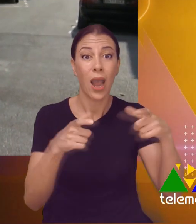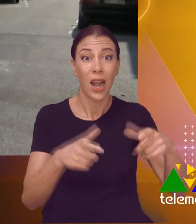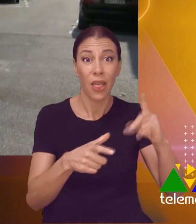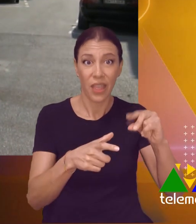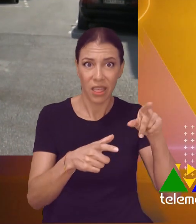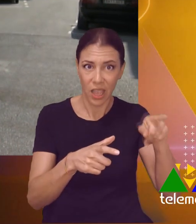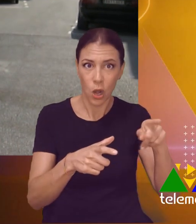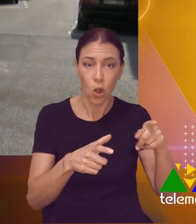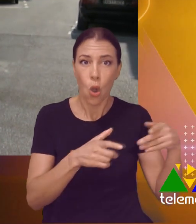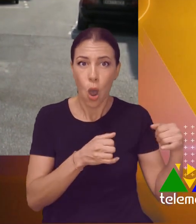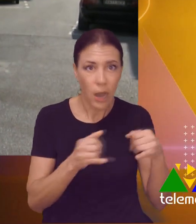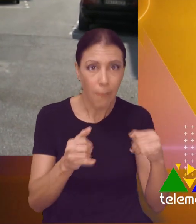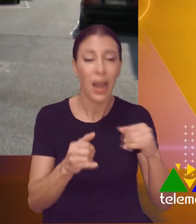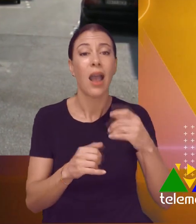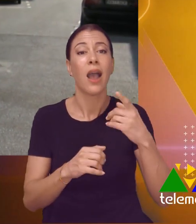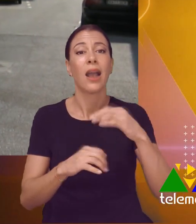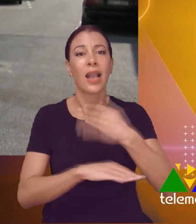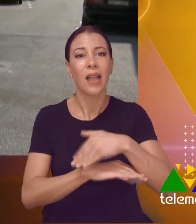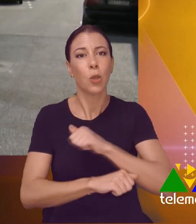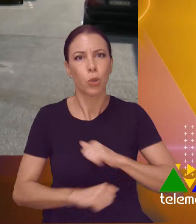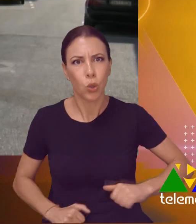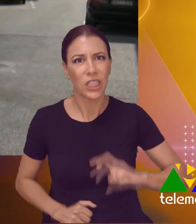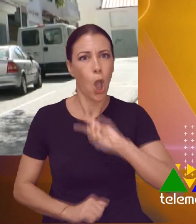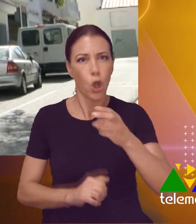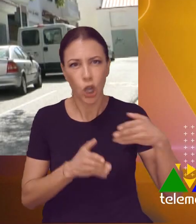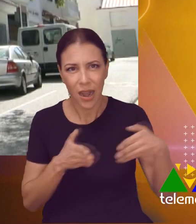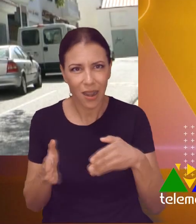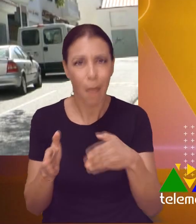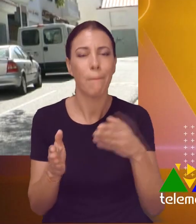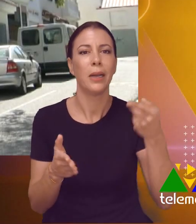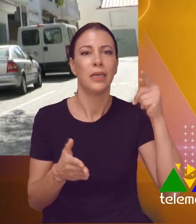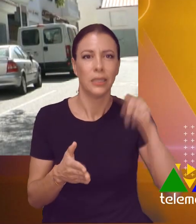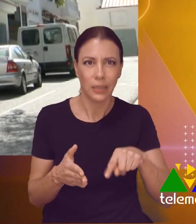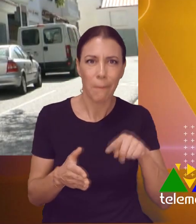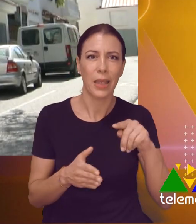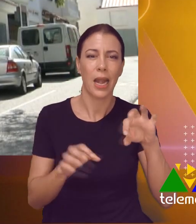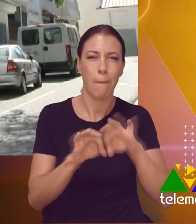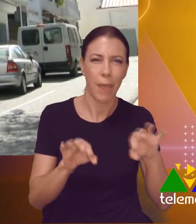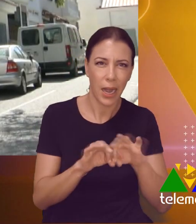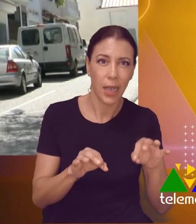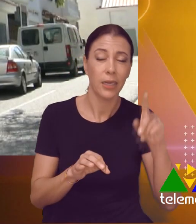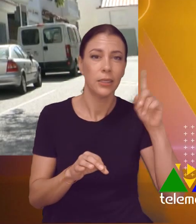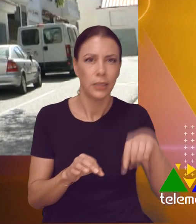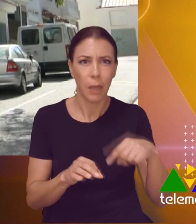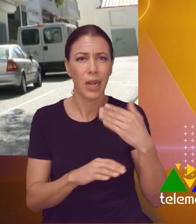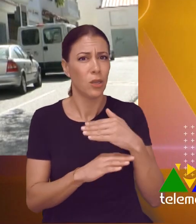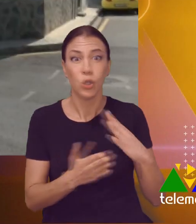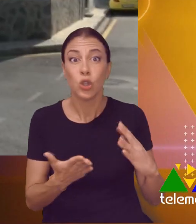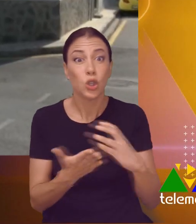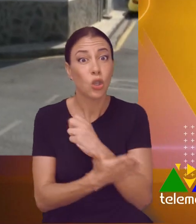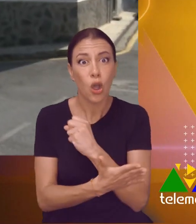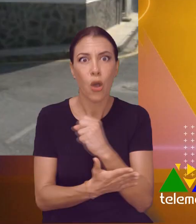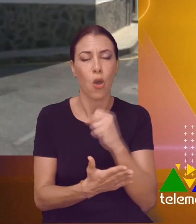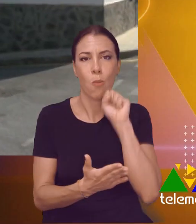es otra rambla, la rambla de las Parragueras, la Ramblilla. La calle La Moja, todo Motril está construido entre ramblas, ¿no? Y todo viene recogido